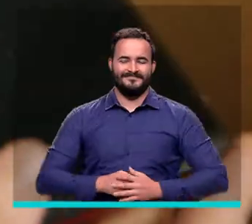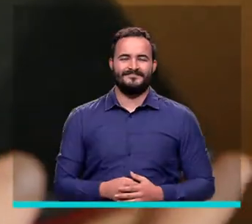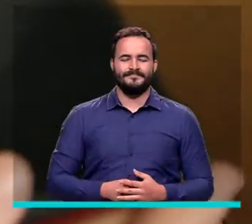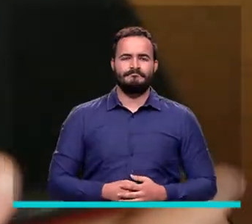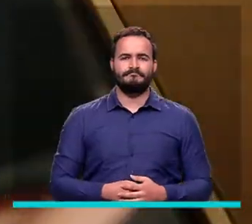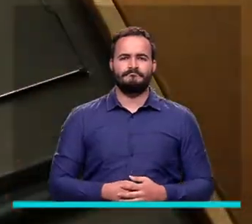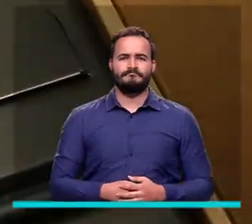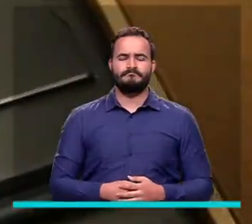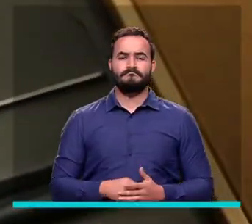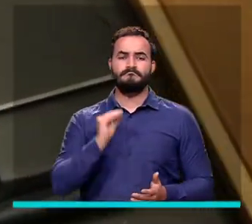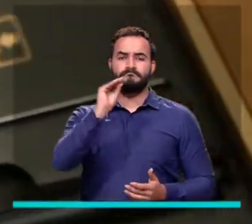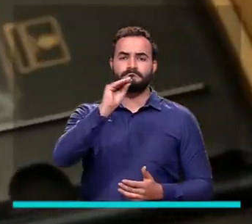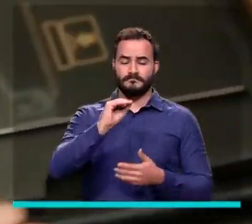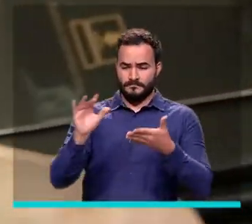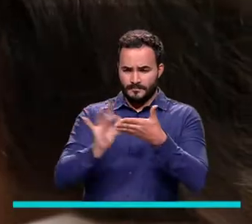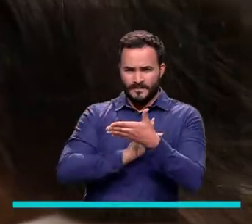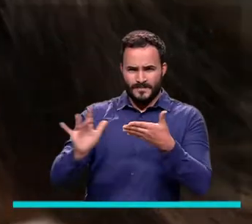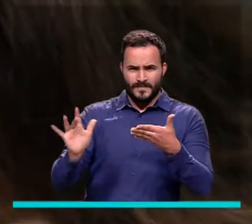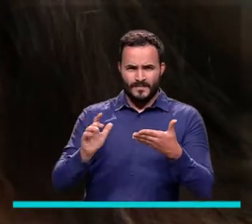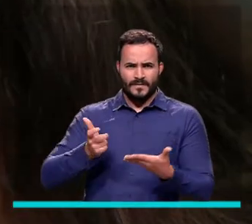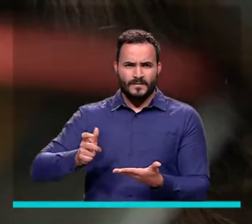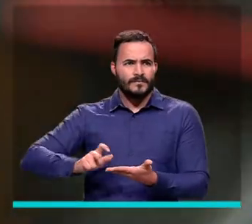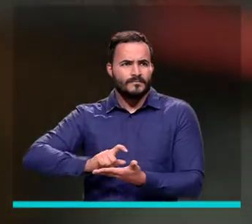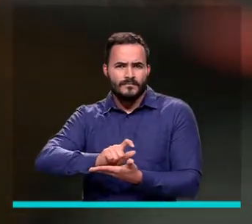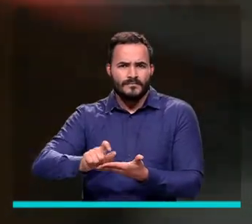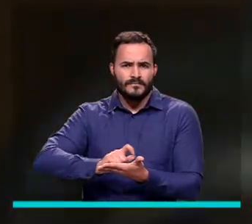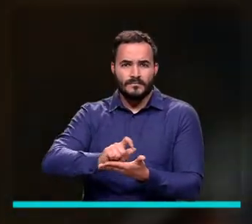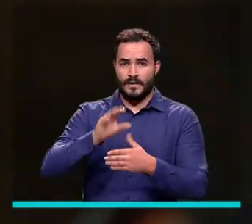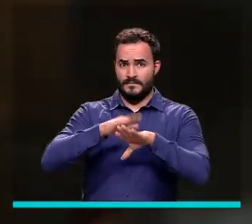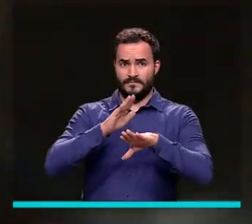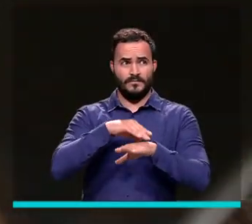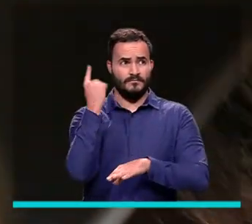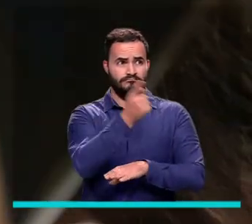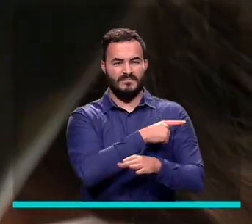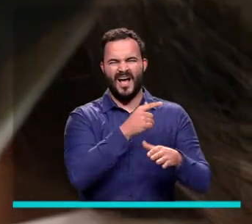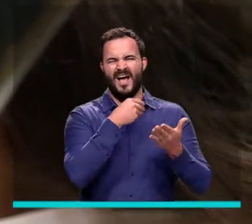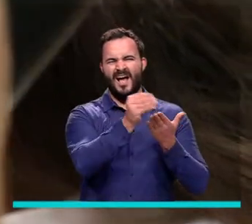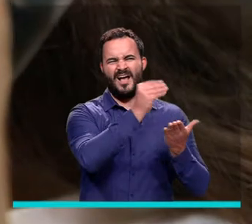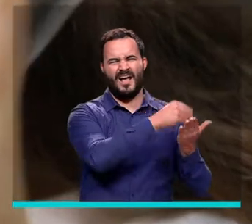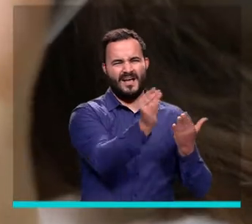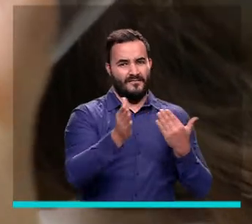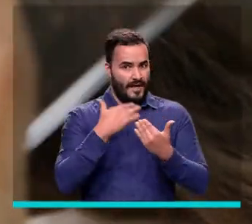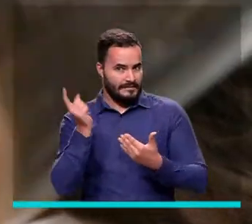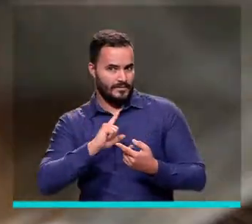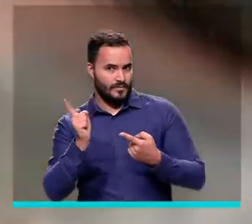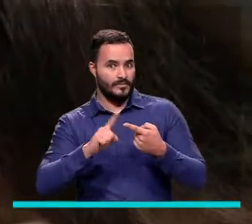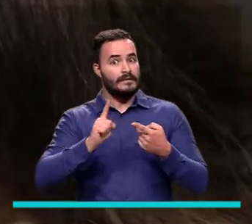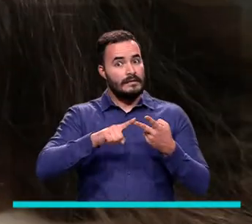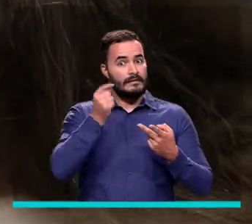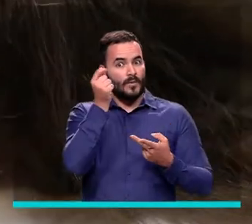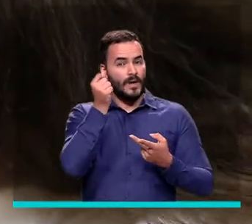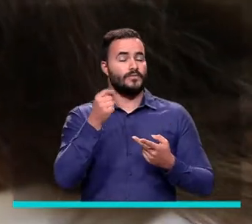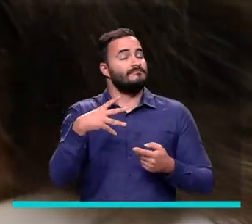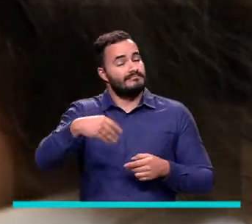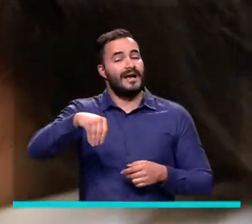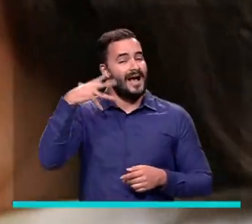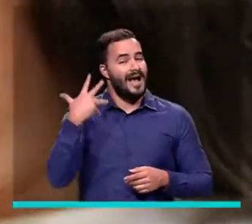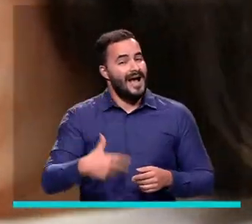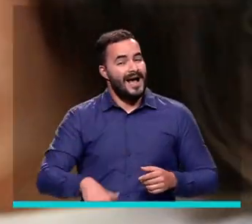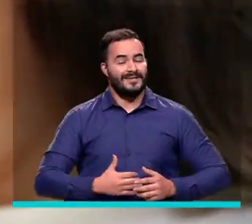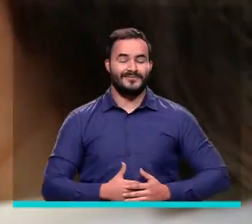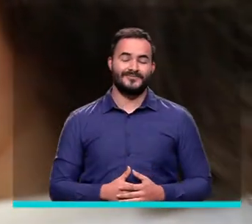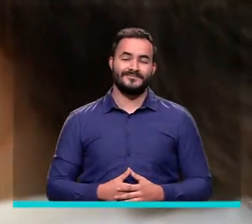Una de las cosas es que estas tabletas no son muy fáciles de conseguir y también económicamente son bastante costosas.